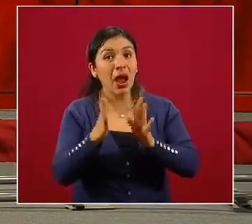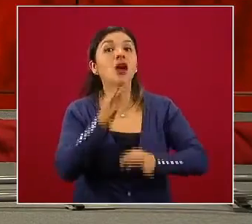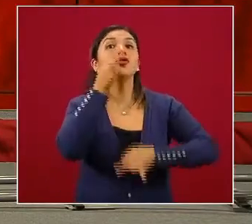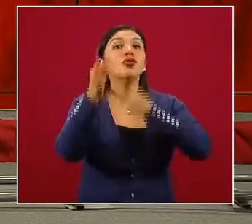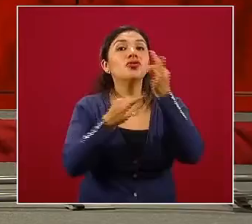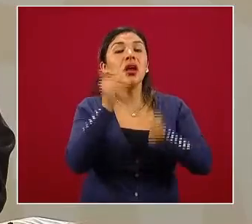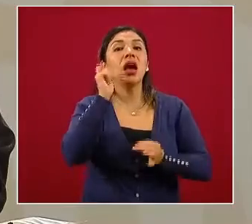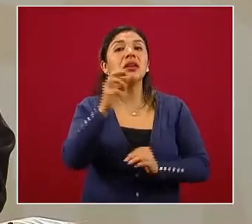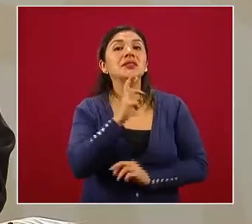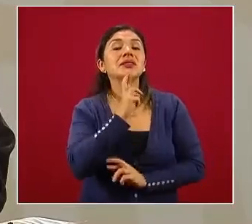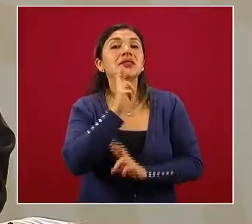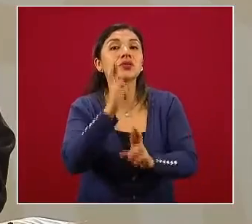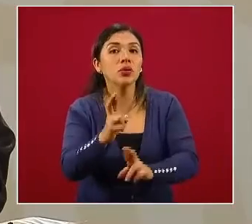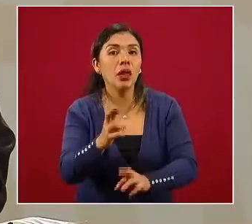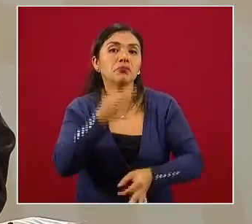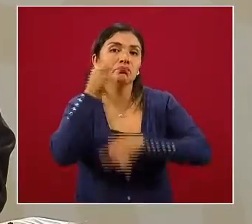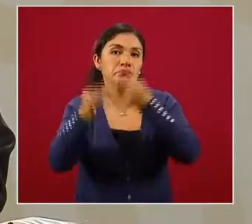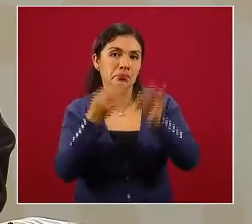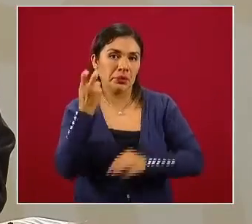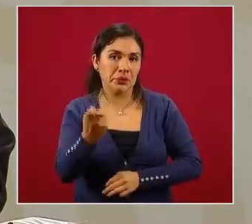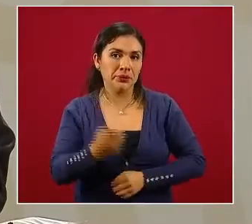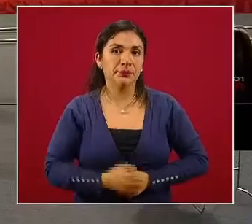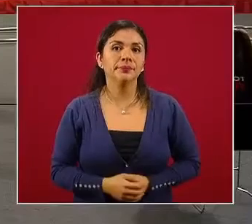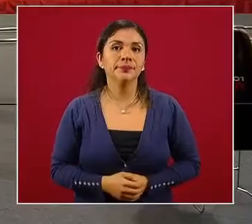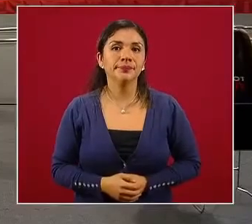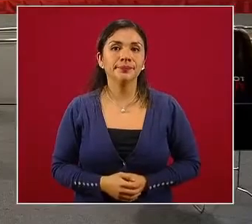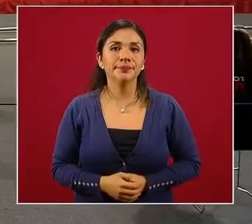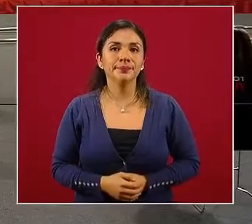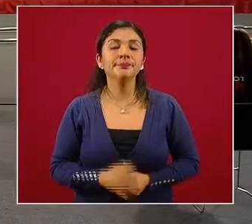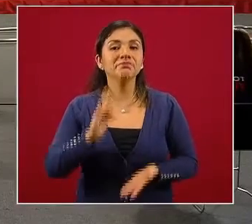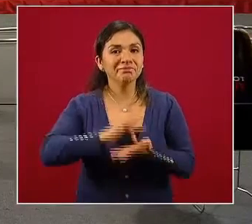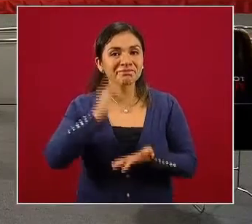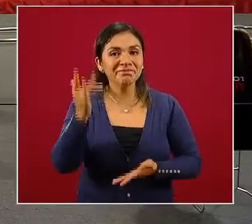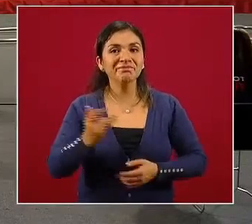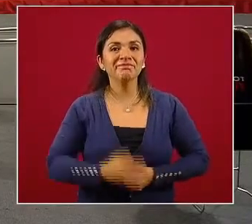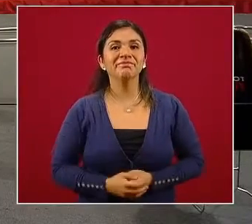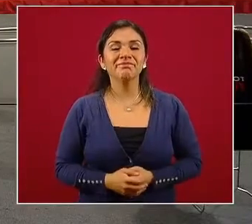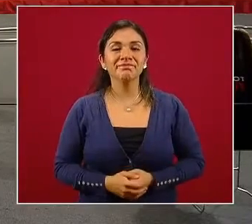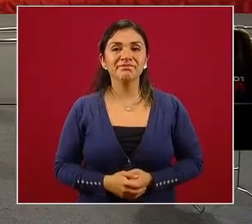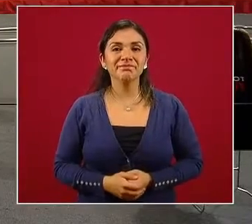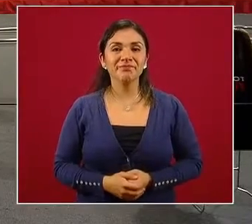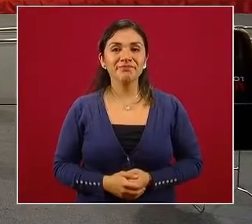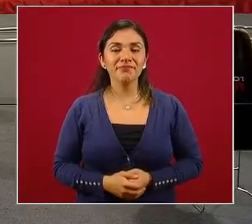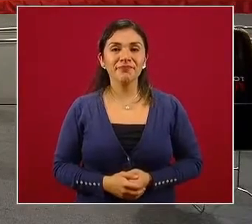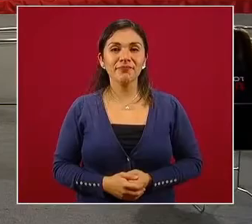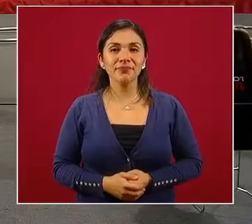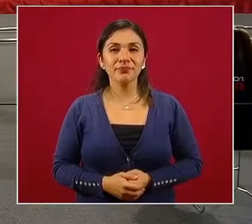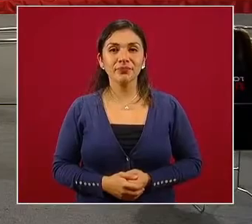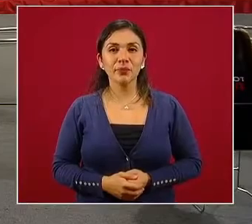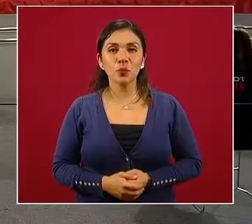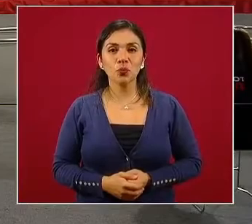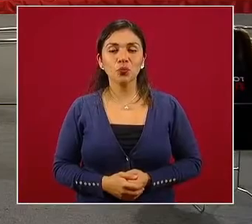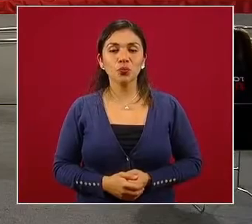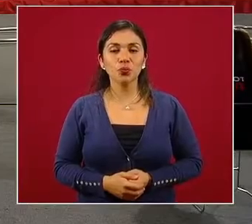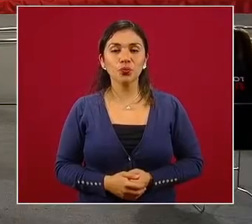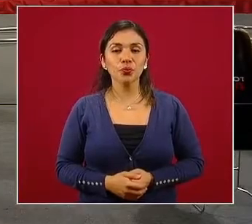los resultados que se hicieron públicos. Muchas gracias. ¿Quién seguía? ¿Usted? Pues usted de una vez.